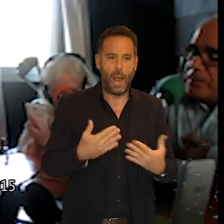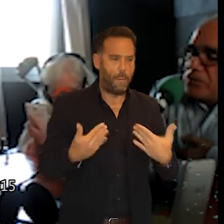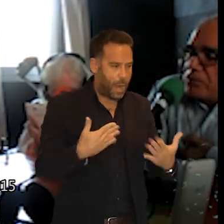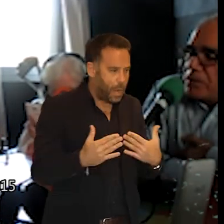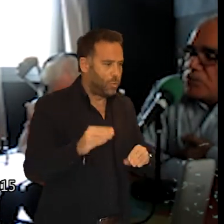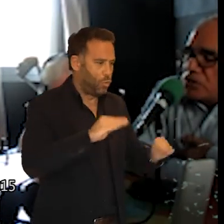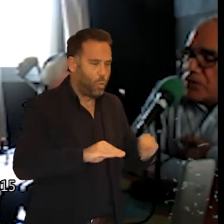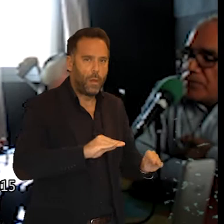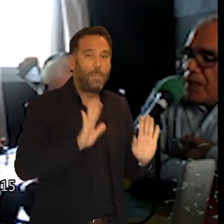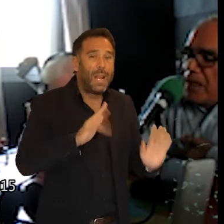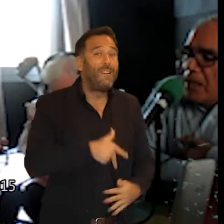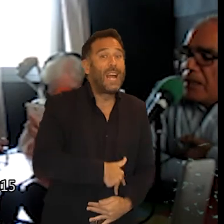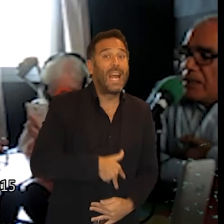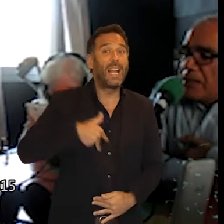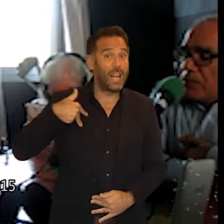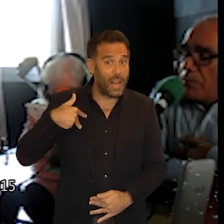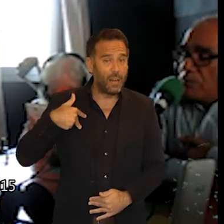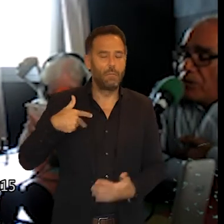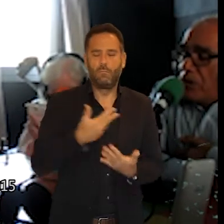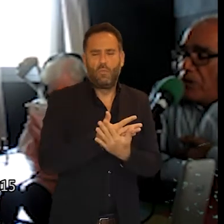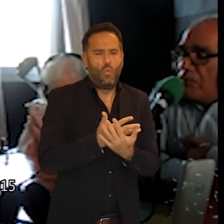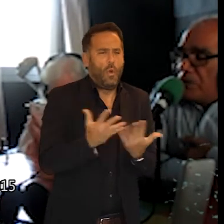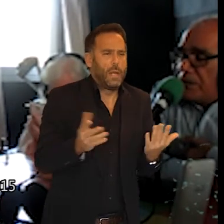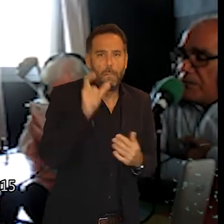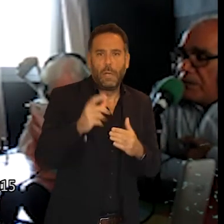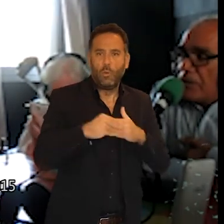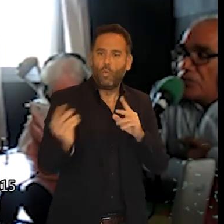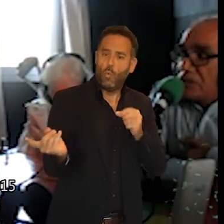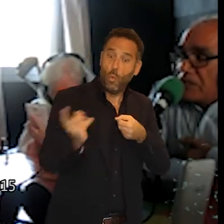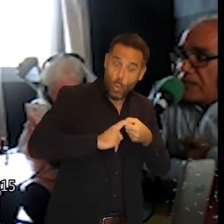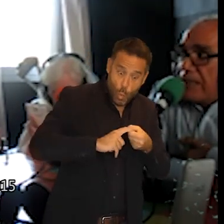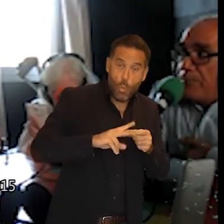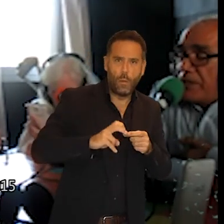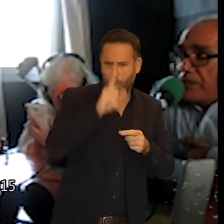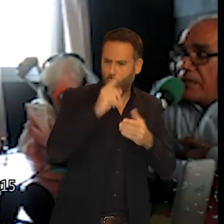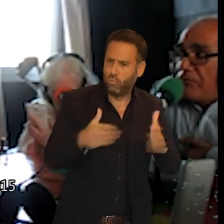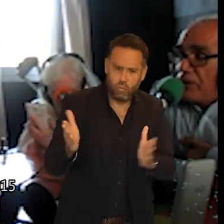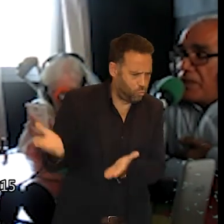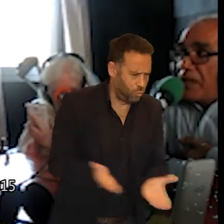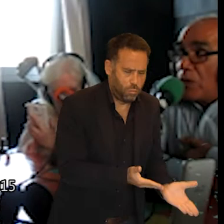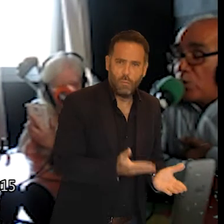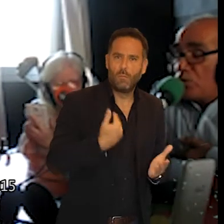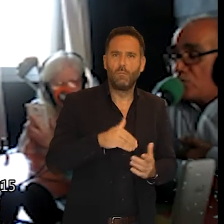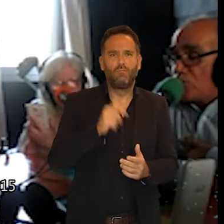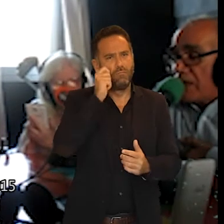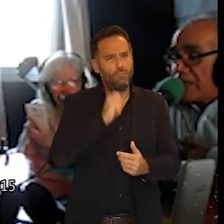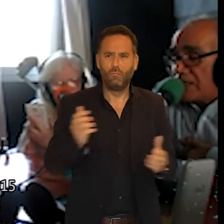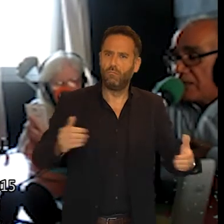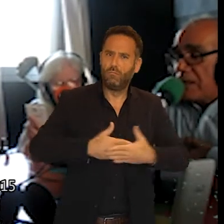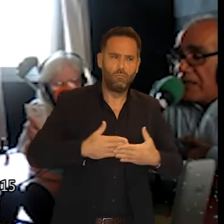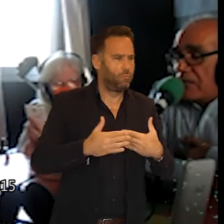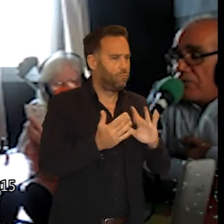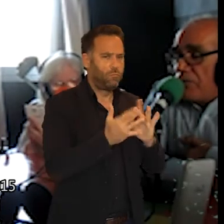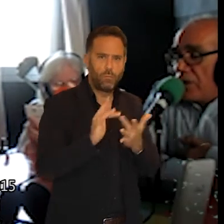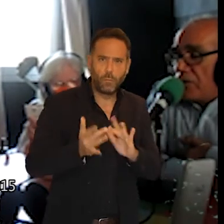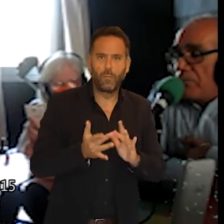pero uh-huh. en general cualquier persona que llega nueva es muy aceptada por los que ya llevan más tiempo, sí.